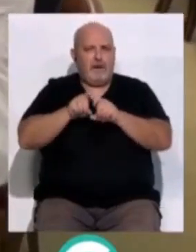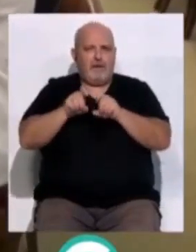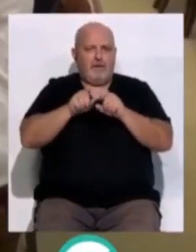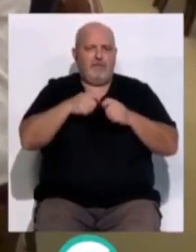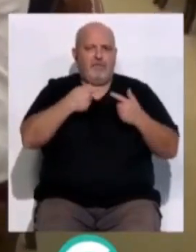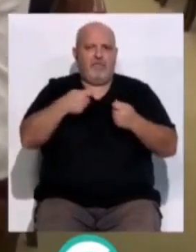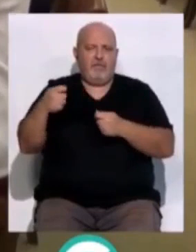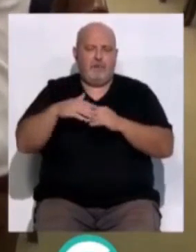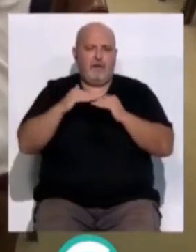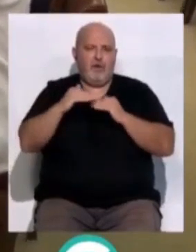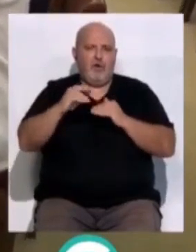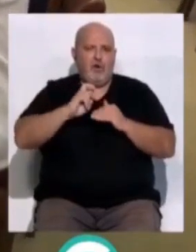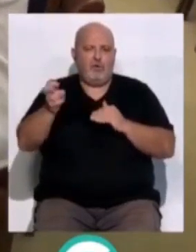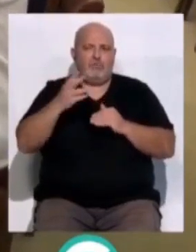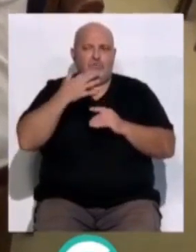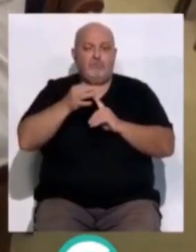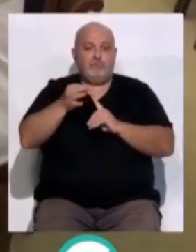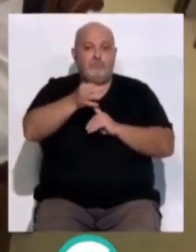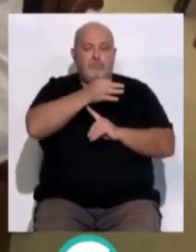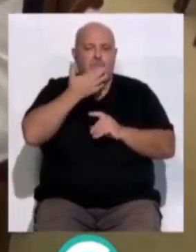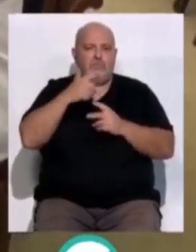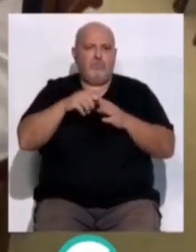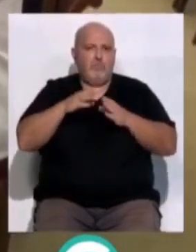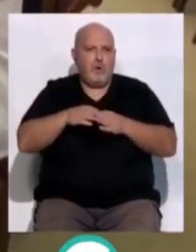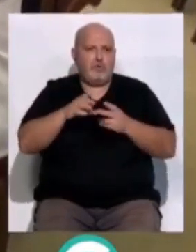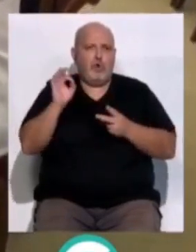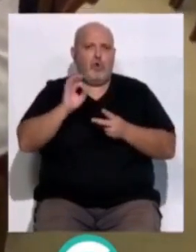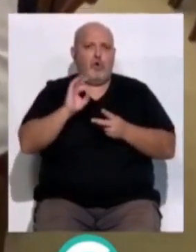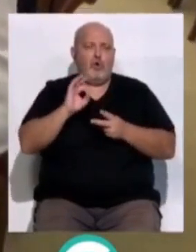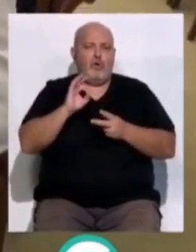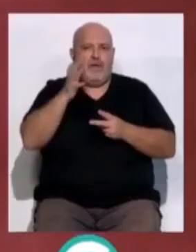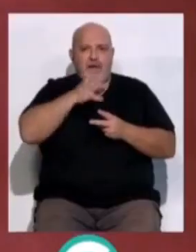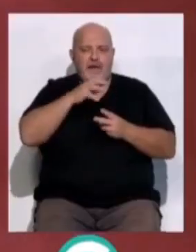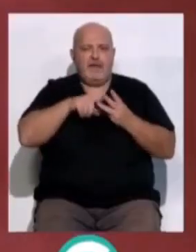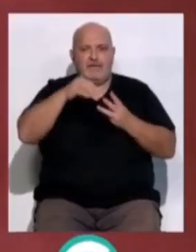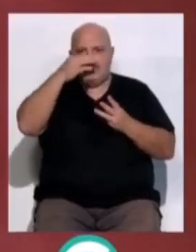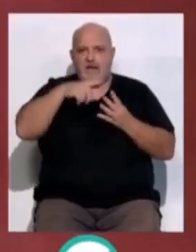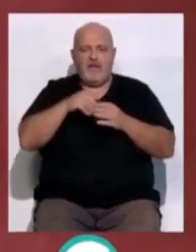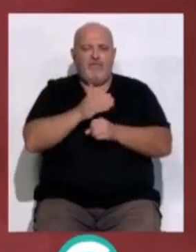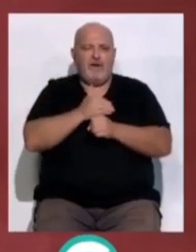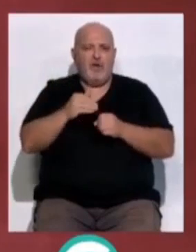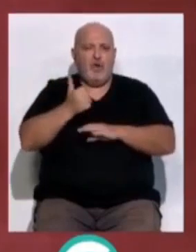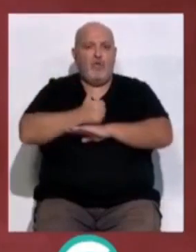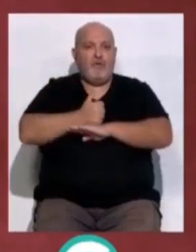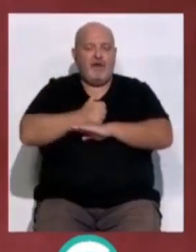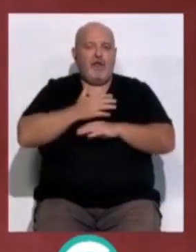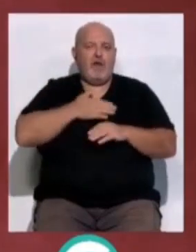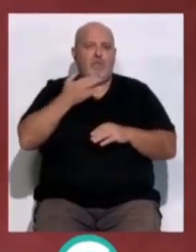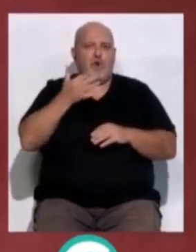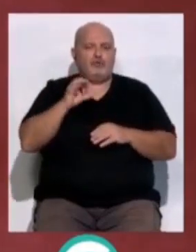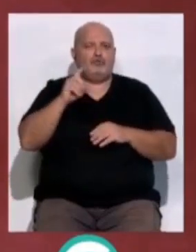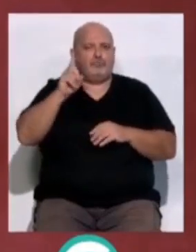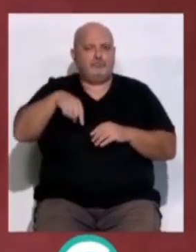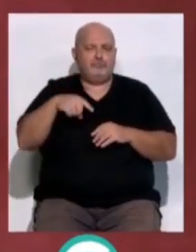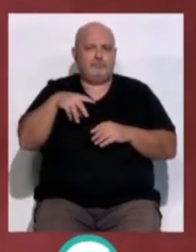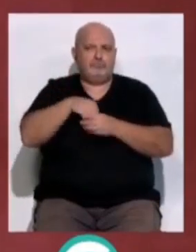industrias sostenibles. Otras localidades de la provincia, como el puerto de Santa María, Jerez, Chiclana, los barrios Ubrique y Bornos, forman parte